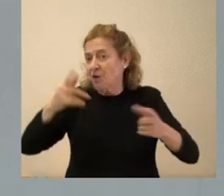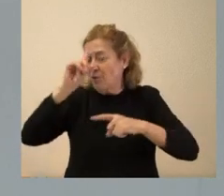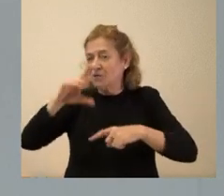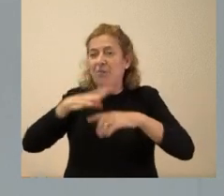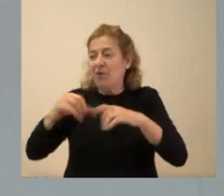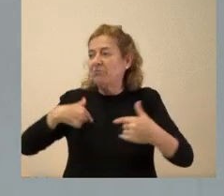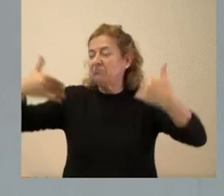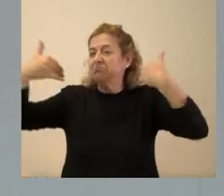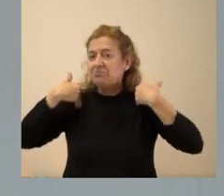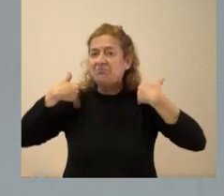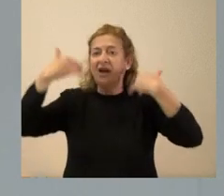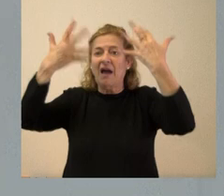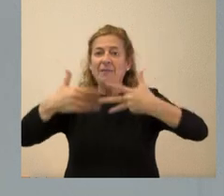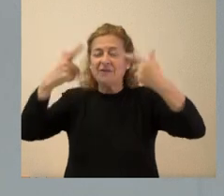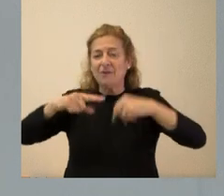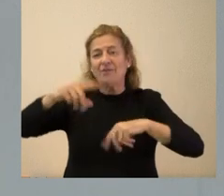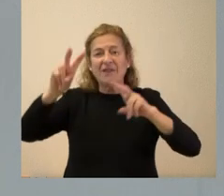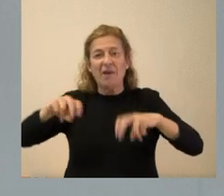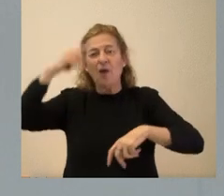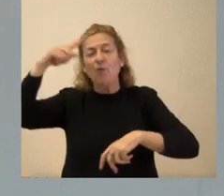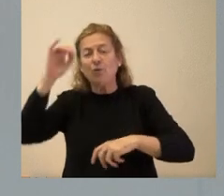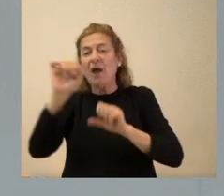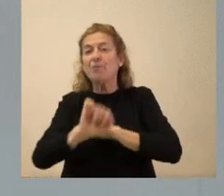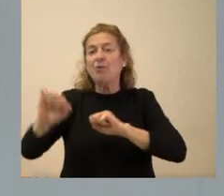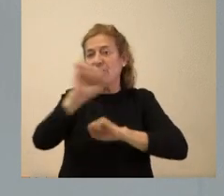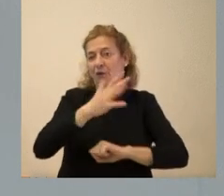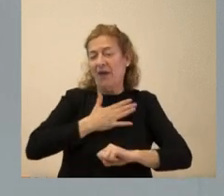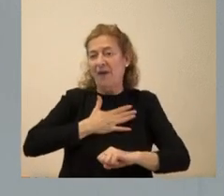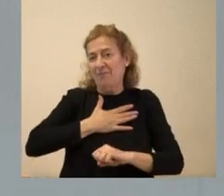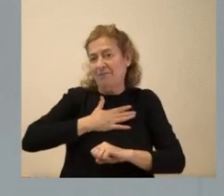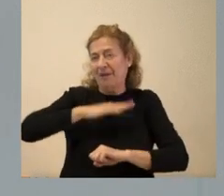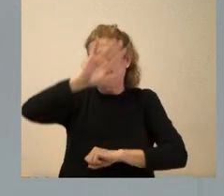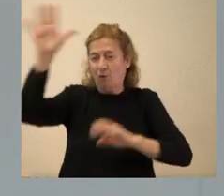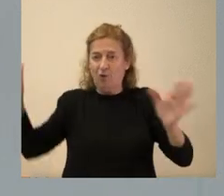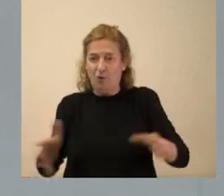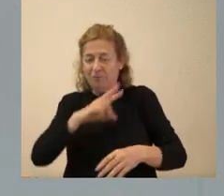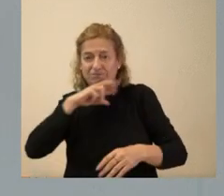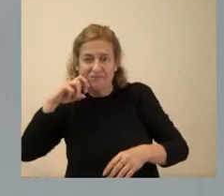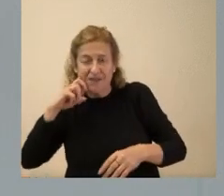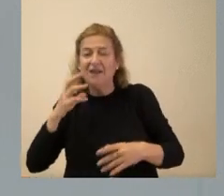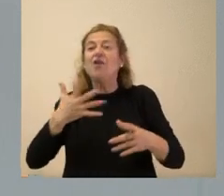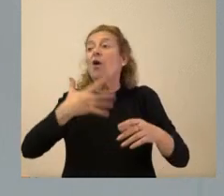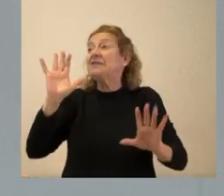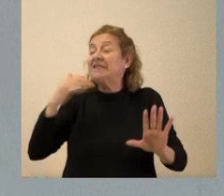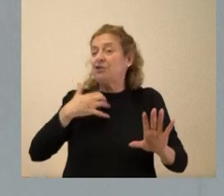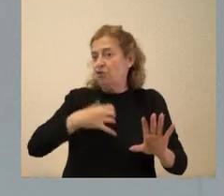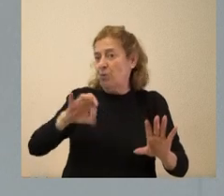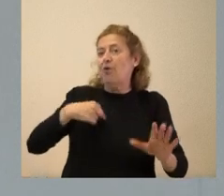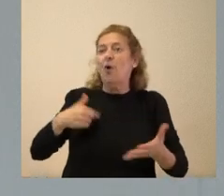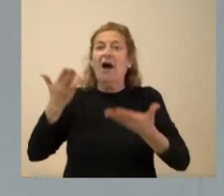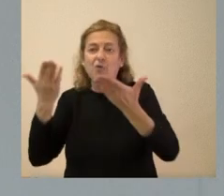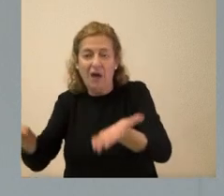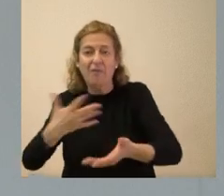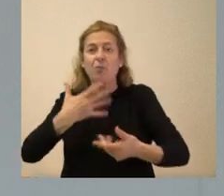pudiera corresponder en los aspectos culturales y de protección del patrimonio y en la medida lógicamente que nosotros podamos ayudar podamos colaborar